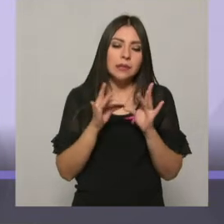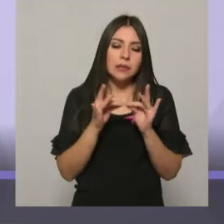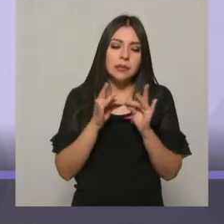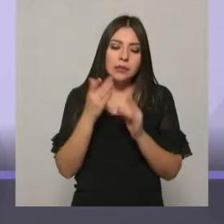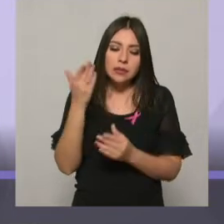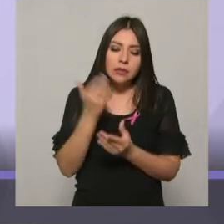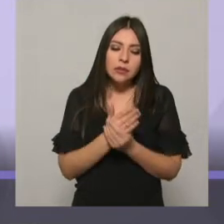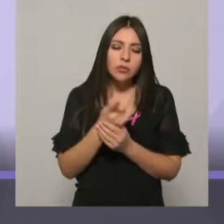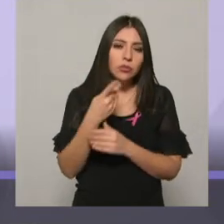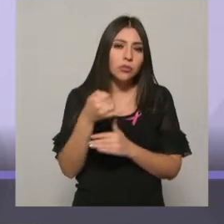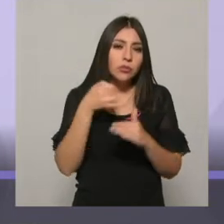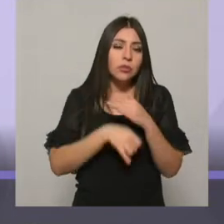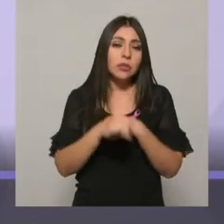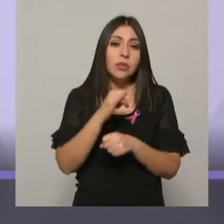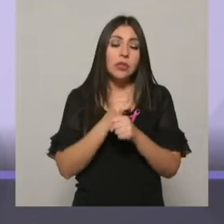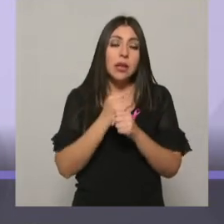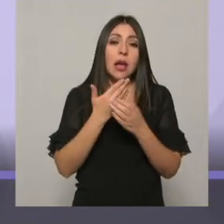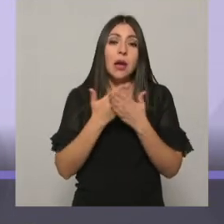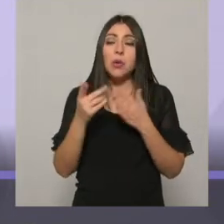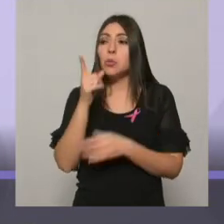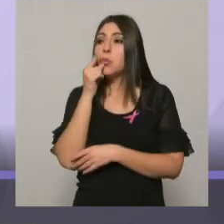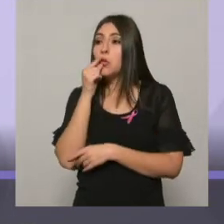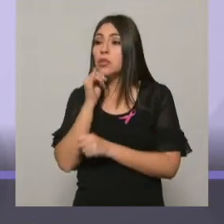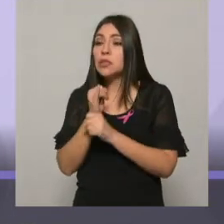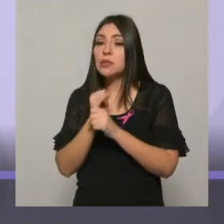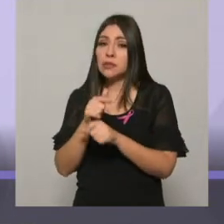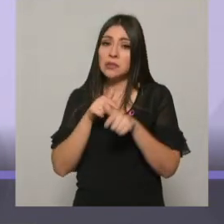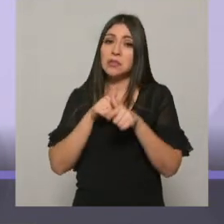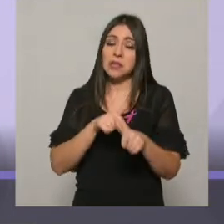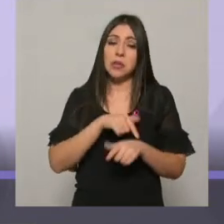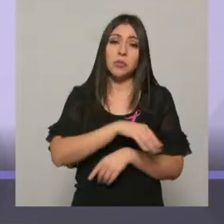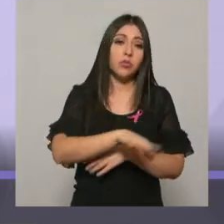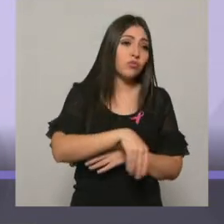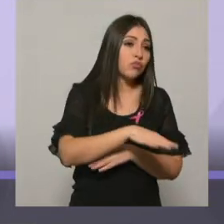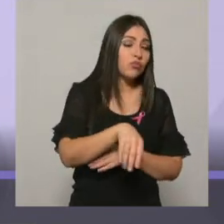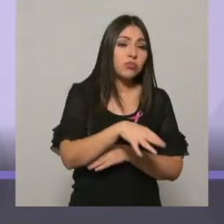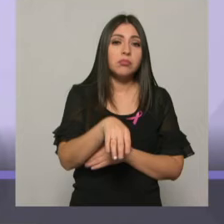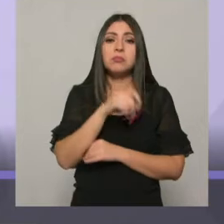ahí va a seguir la búsqueda por parte de la Policía de Investigación y la propia Procuraduría.